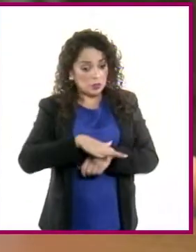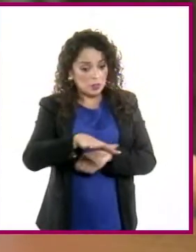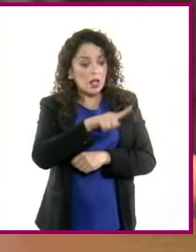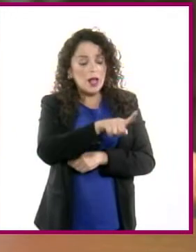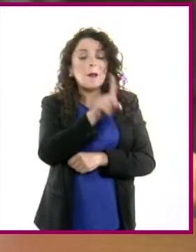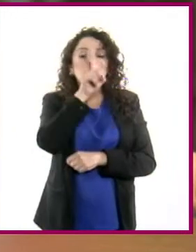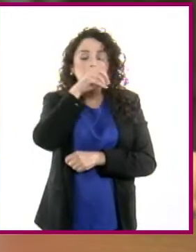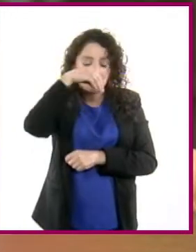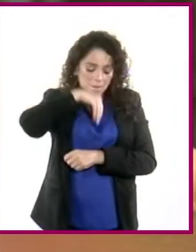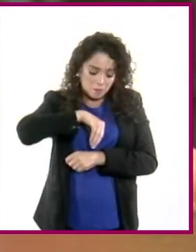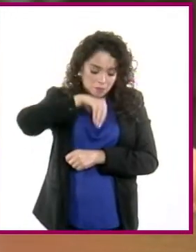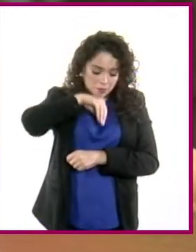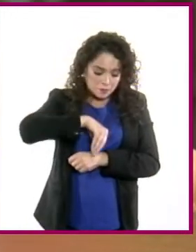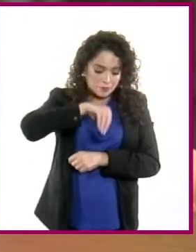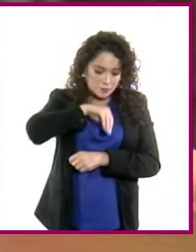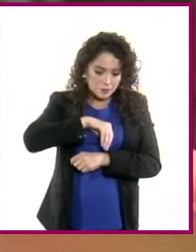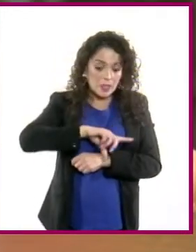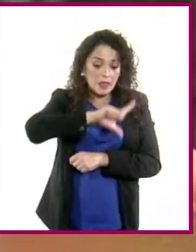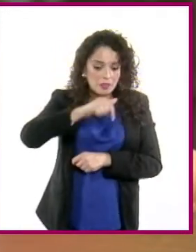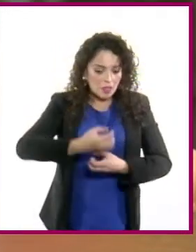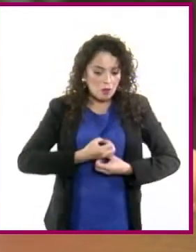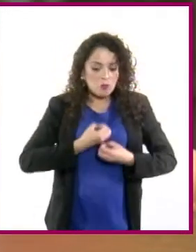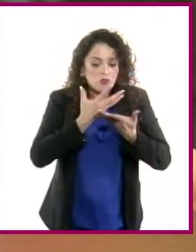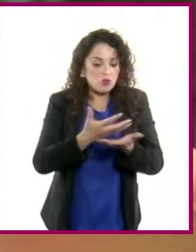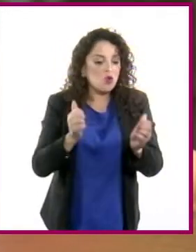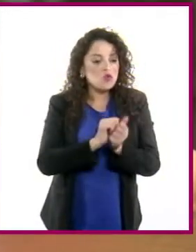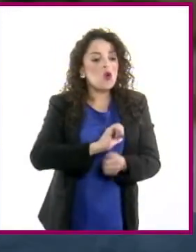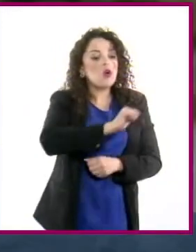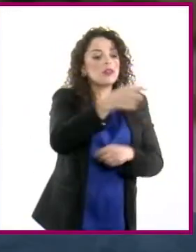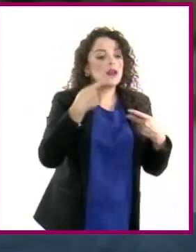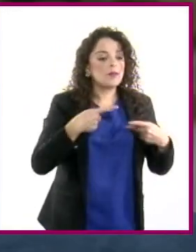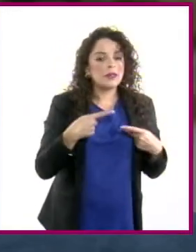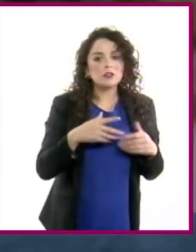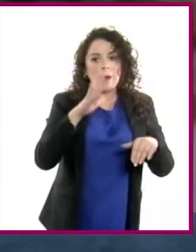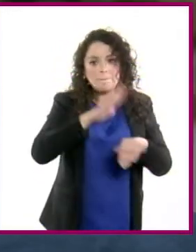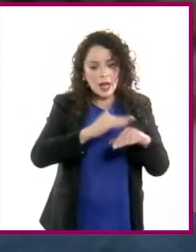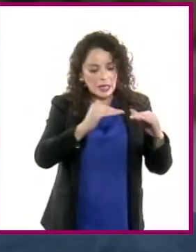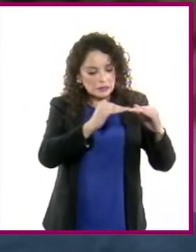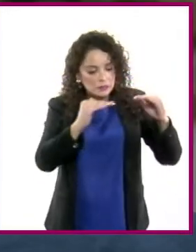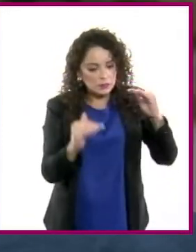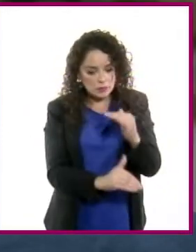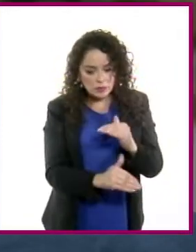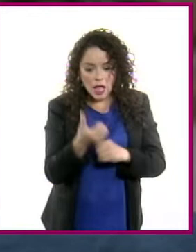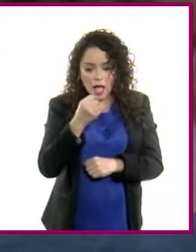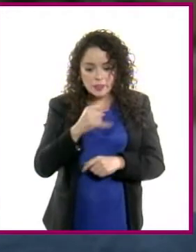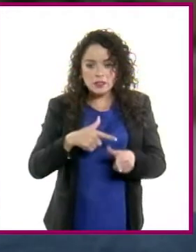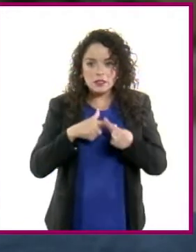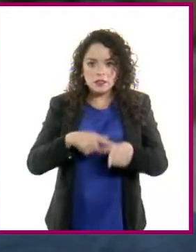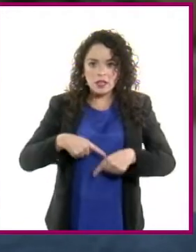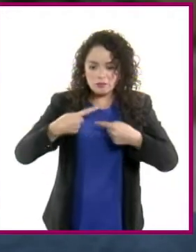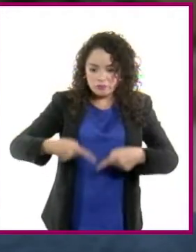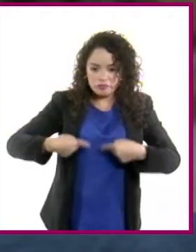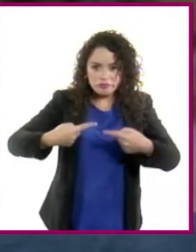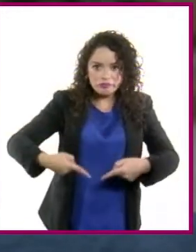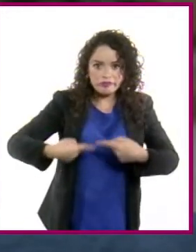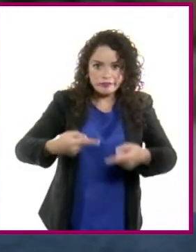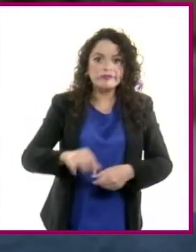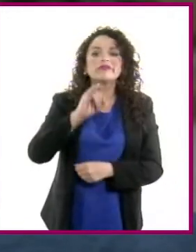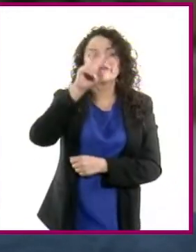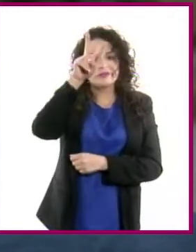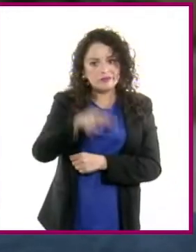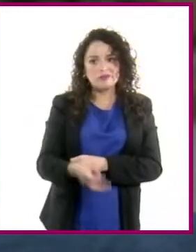para cuando tiene poder sobre alguien más. Y se hace una cadena. Claro, yo no pude defenderme, por eso luego me puse